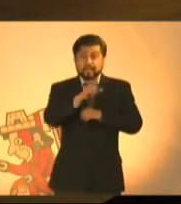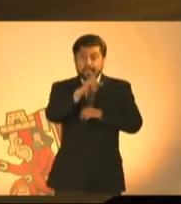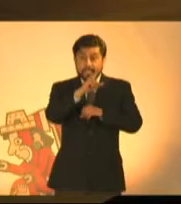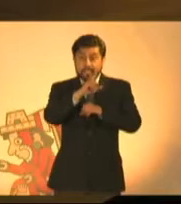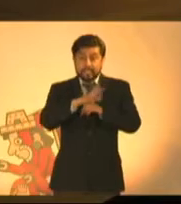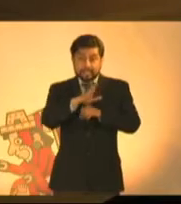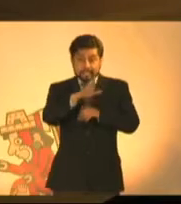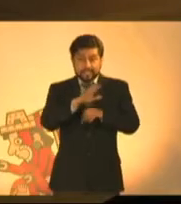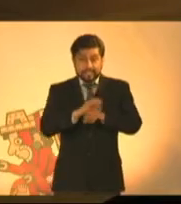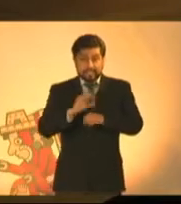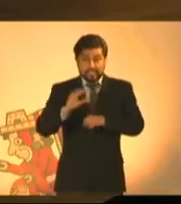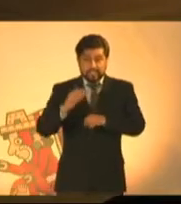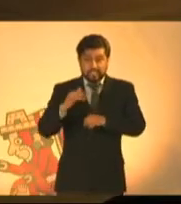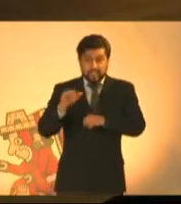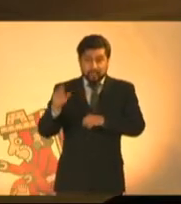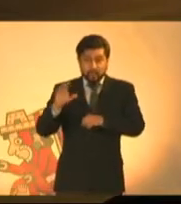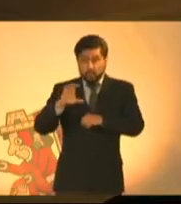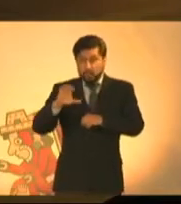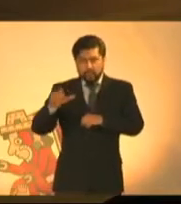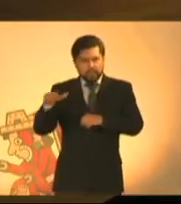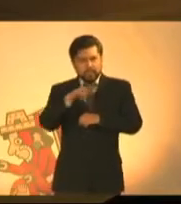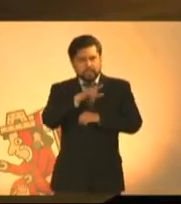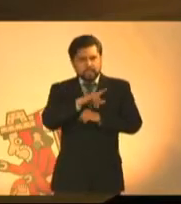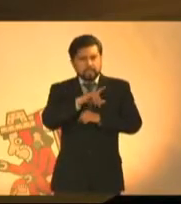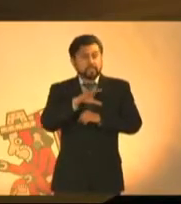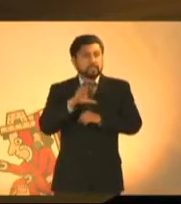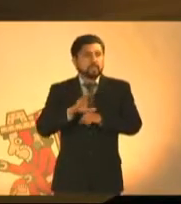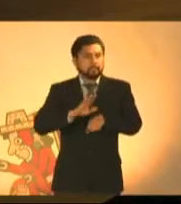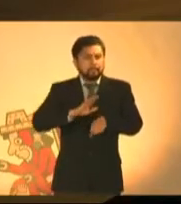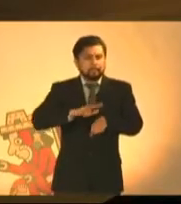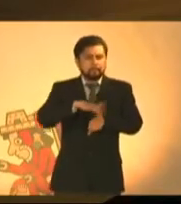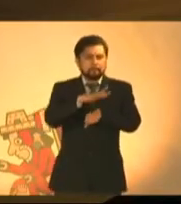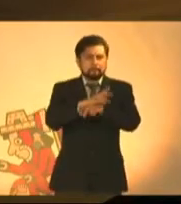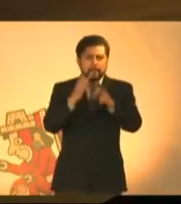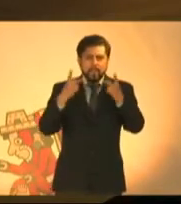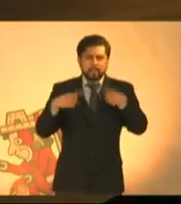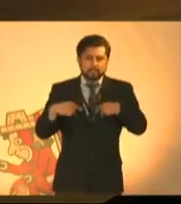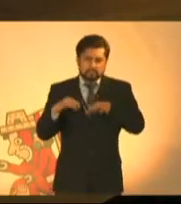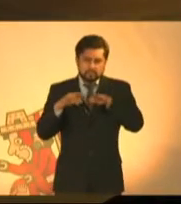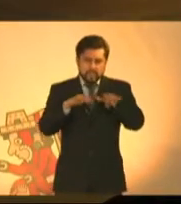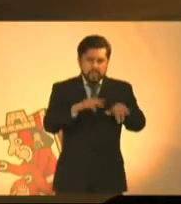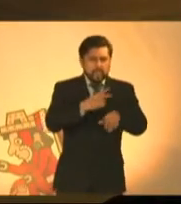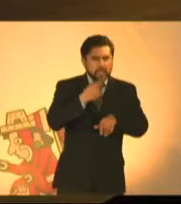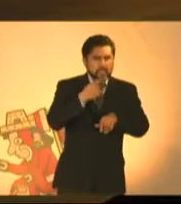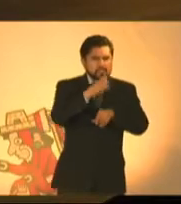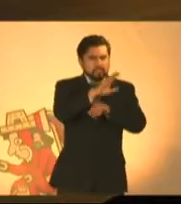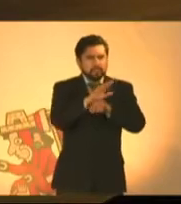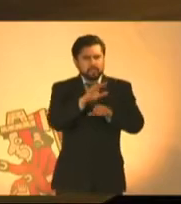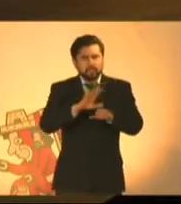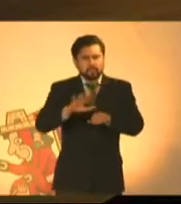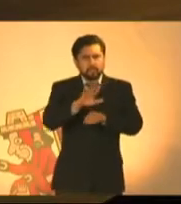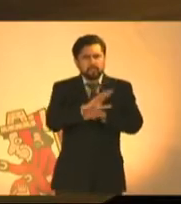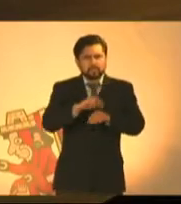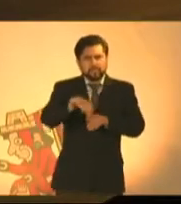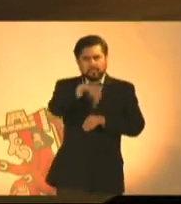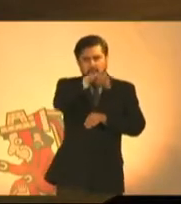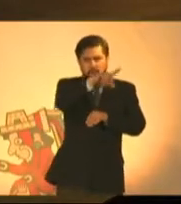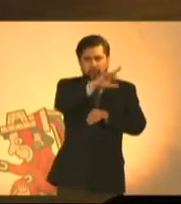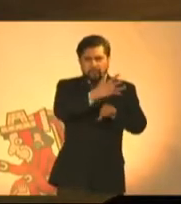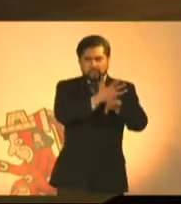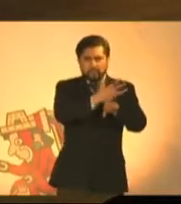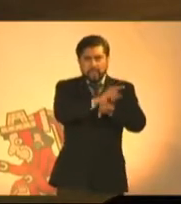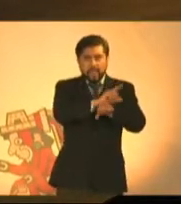chicago que es la ciudad más fuerte de presencia hispanoparlante en todo el norte de américa en los eeuu